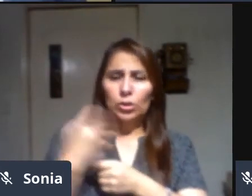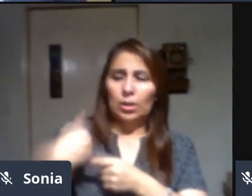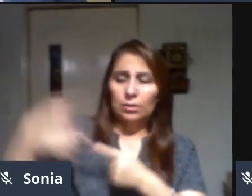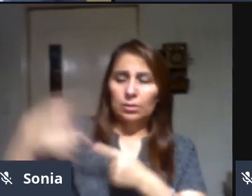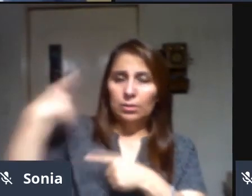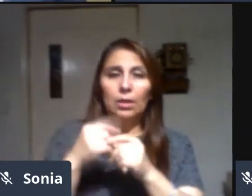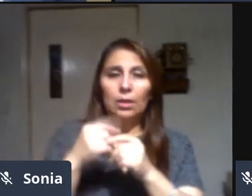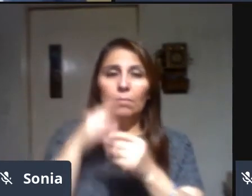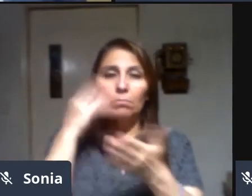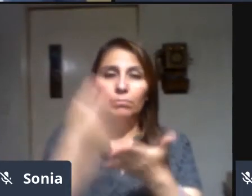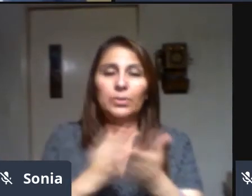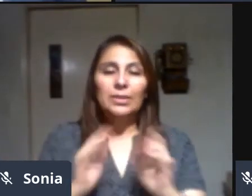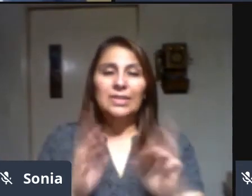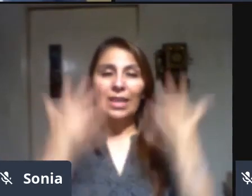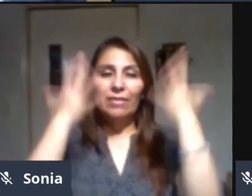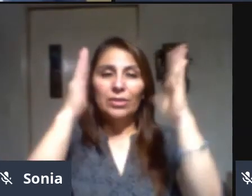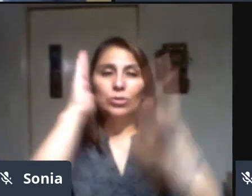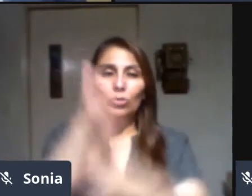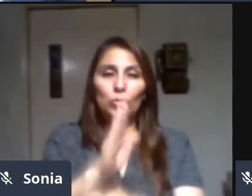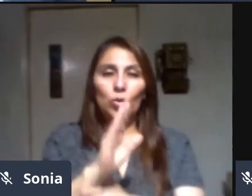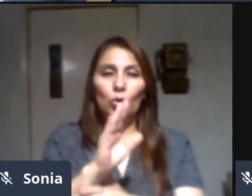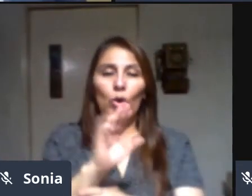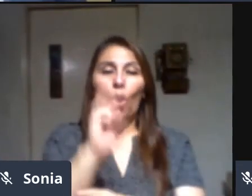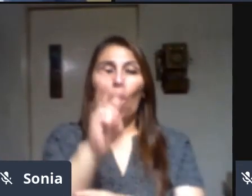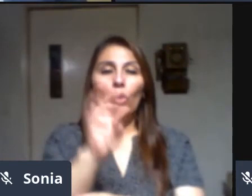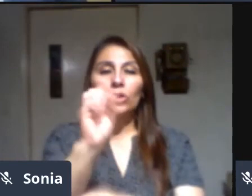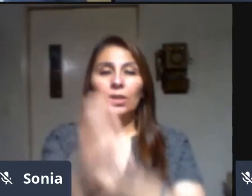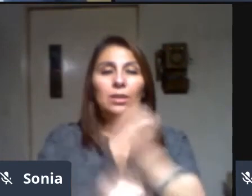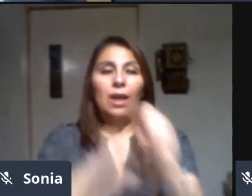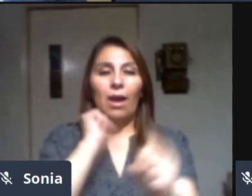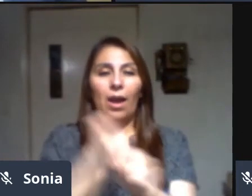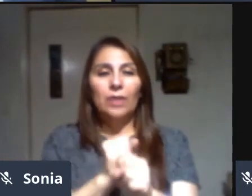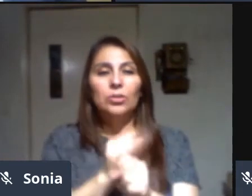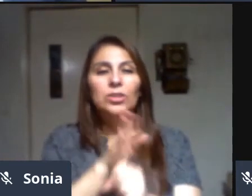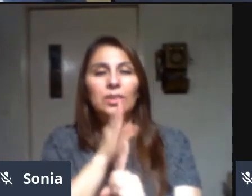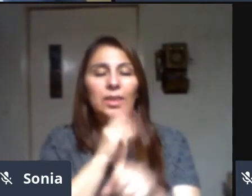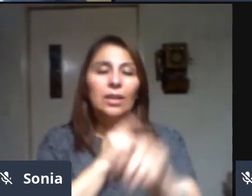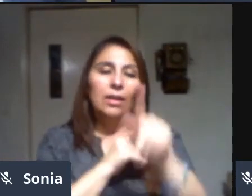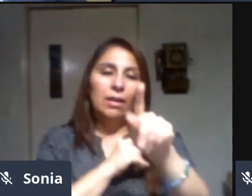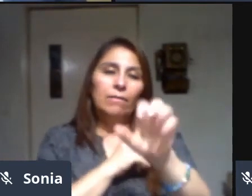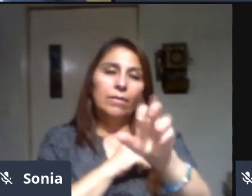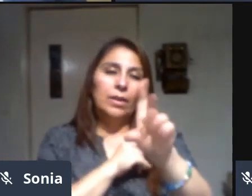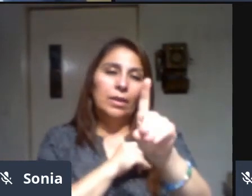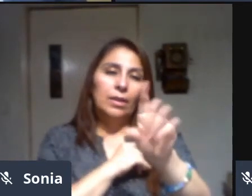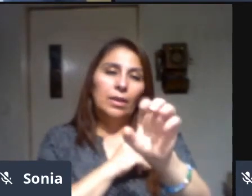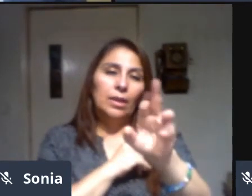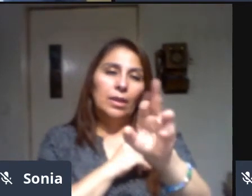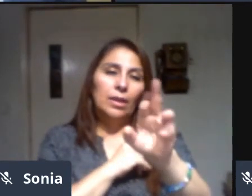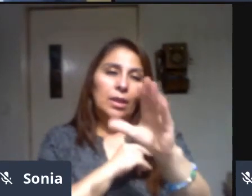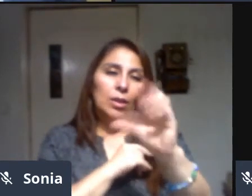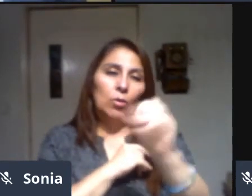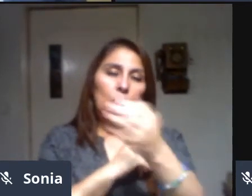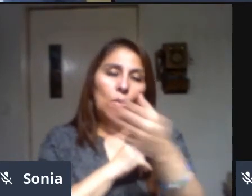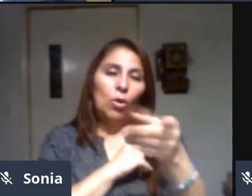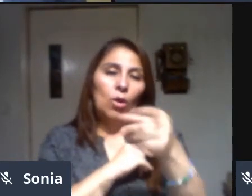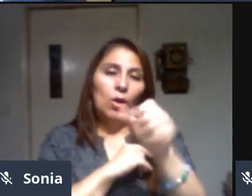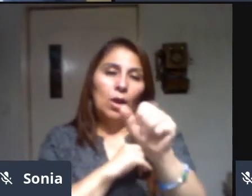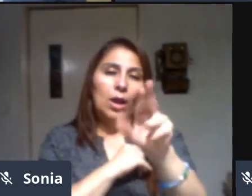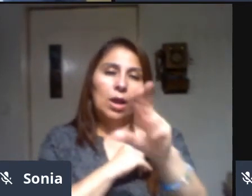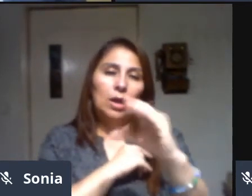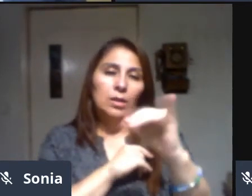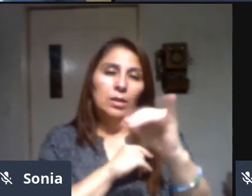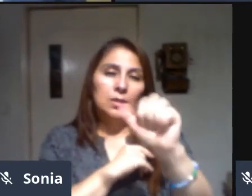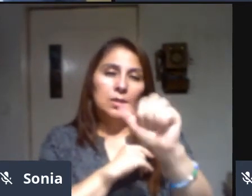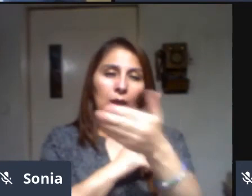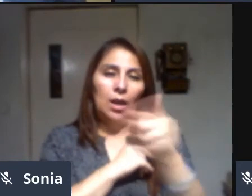del poeta nueva york de federico hacia los merino garcía lorca que bbva nueva york